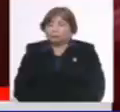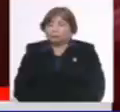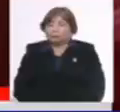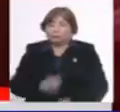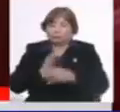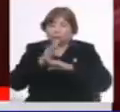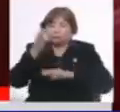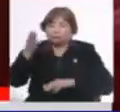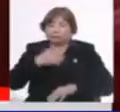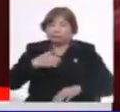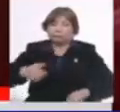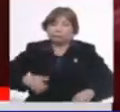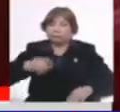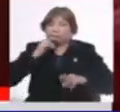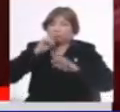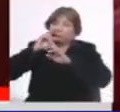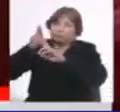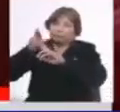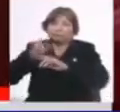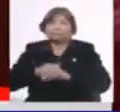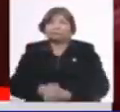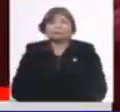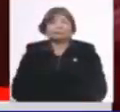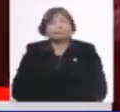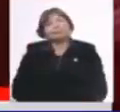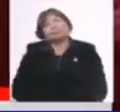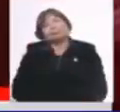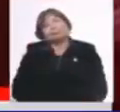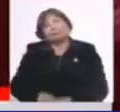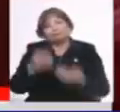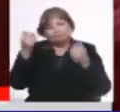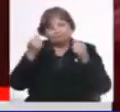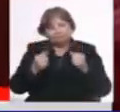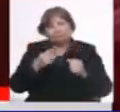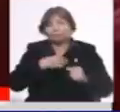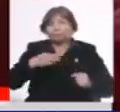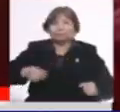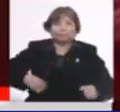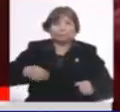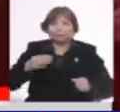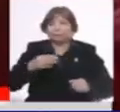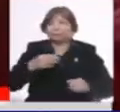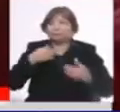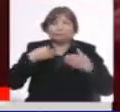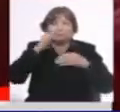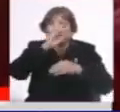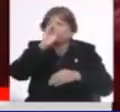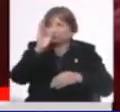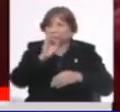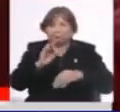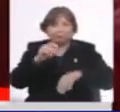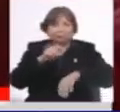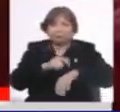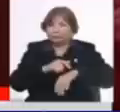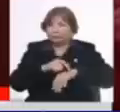Por su intermedio, señor presidente, para contestar. El Poder Ejecutivo no en ningún